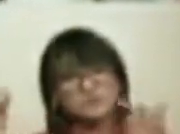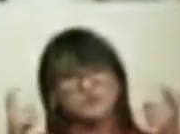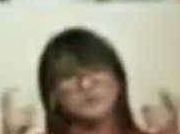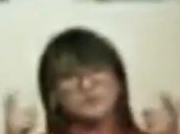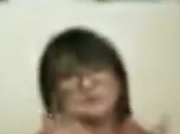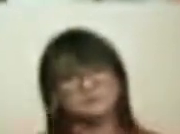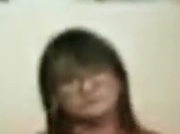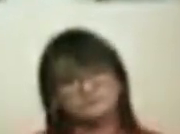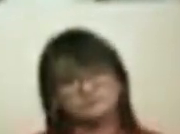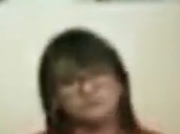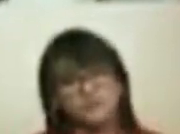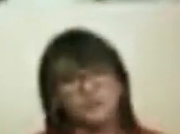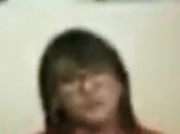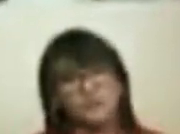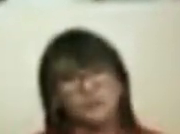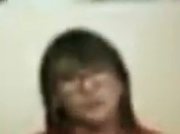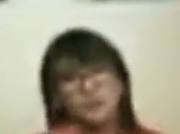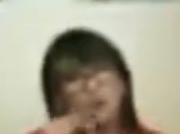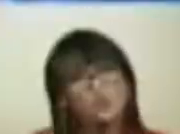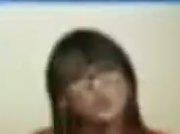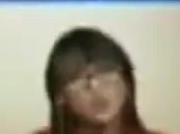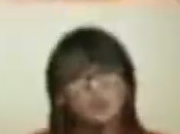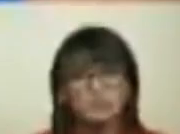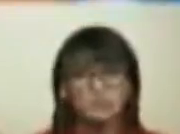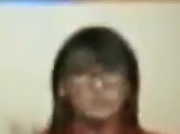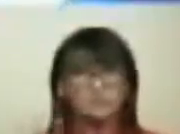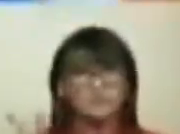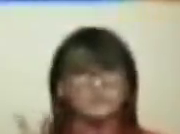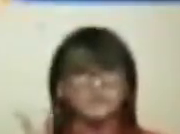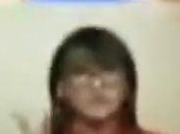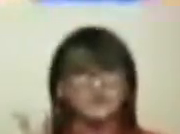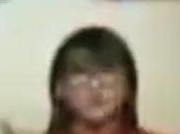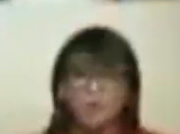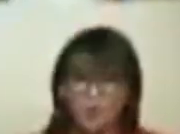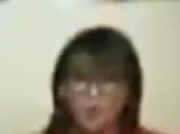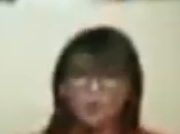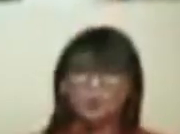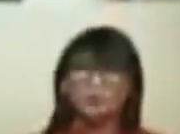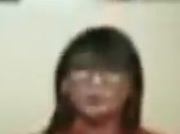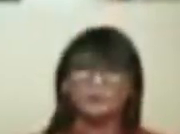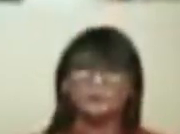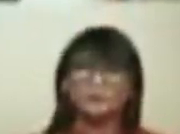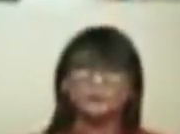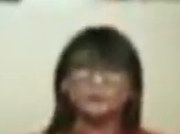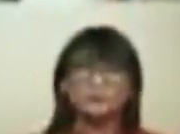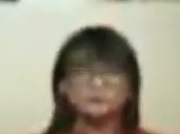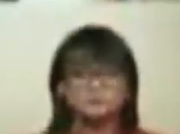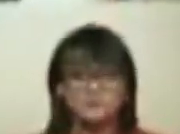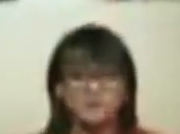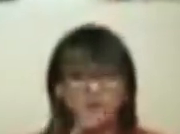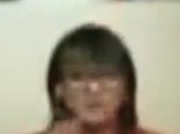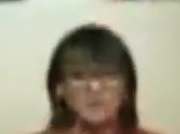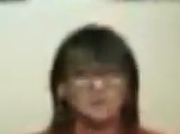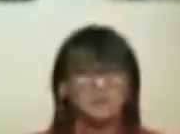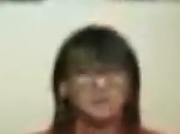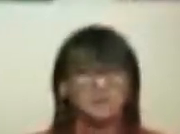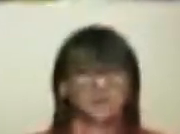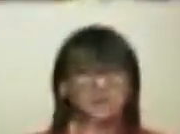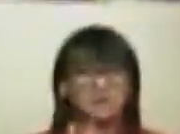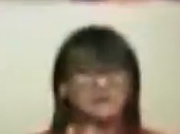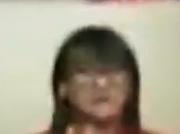extiendo mis manos a todo el pueblo venezolano para que vayamos juntos después del 20 de mayo